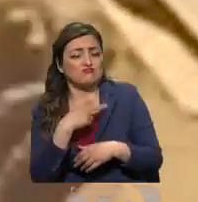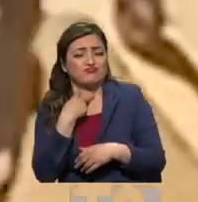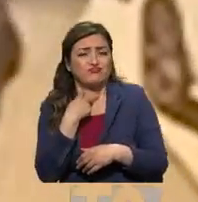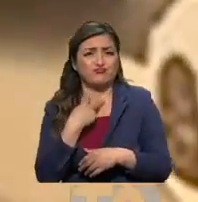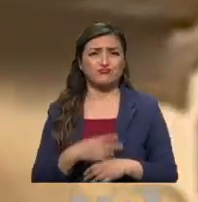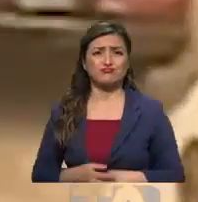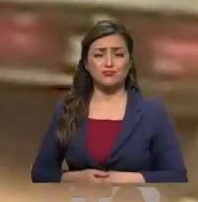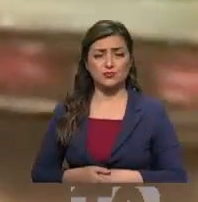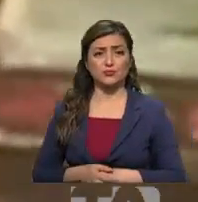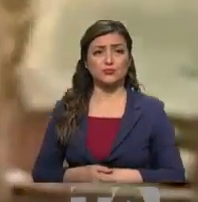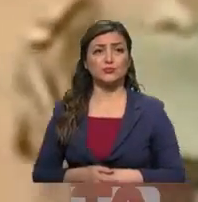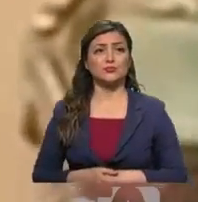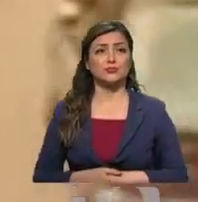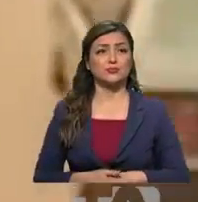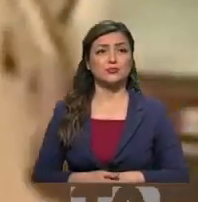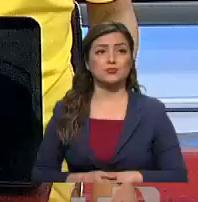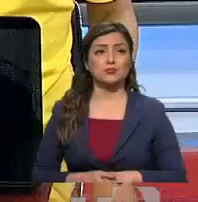Helen Quiñones, 24 horas.